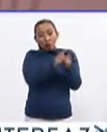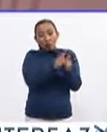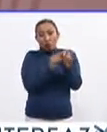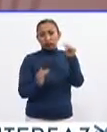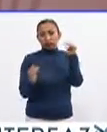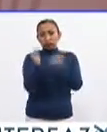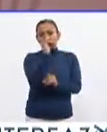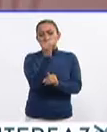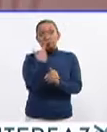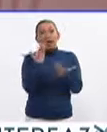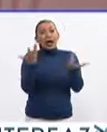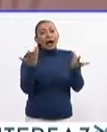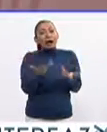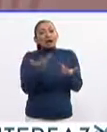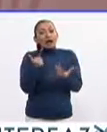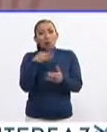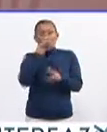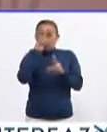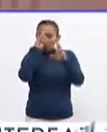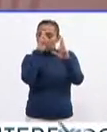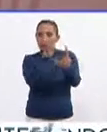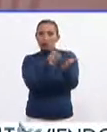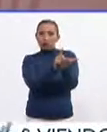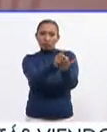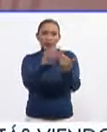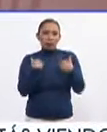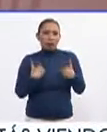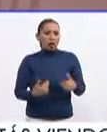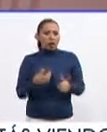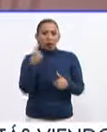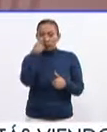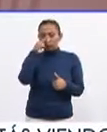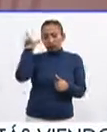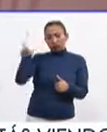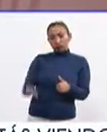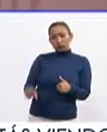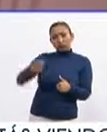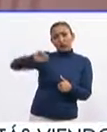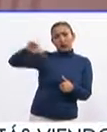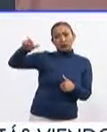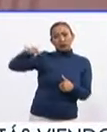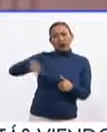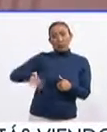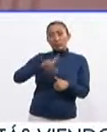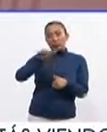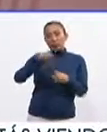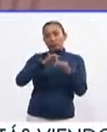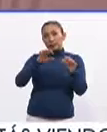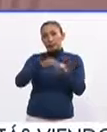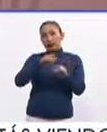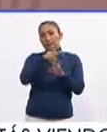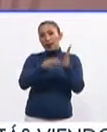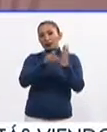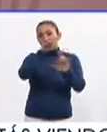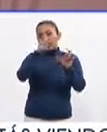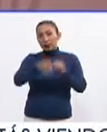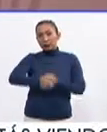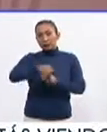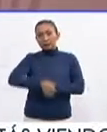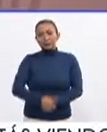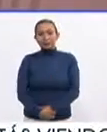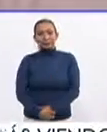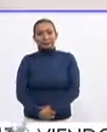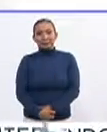élite se actuará con pleno respeto a los derechos humanos y con un alto perfil profesional. Los detalles aquí desde Palacio Nacional. Un saludo.